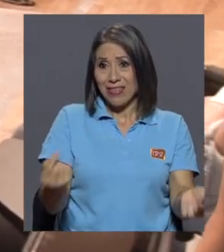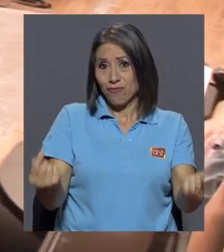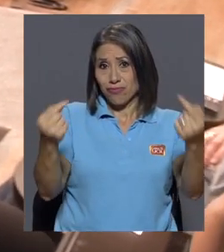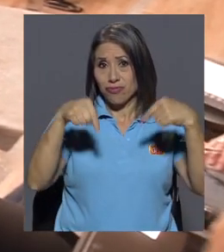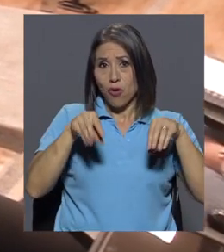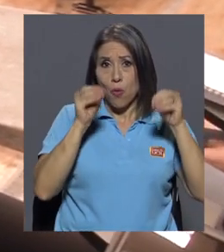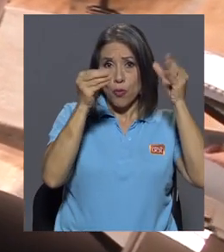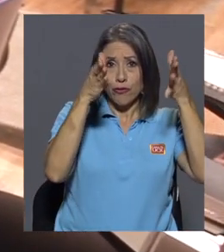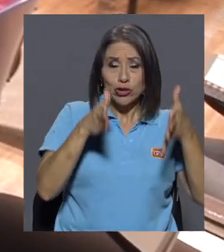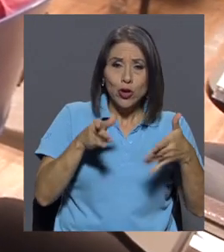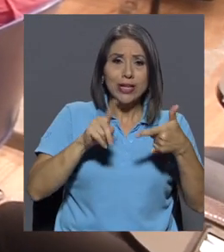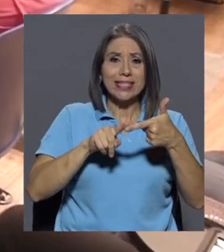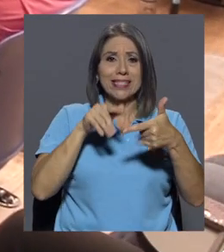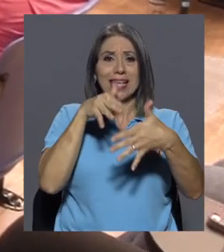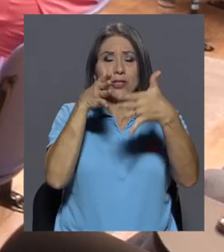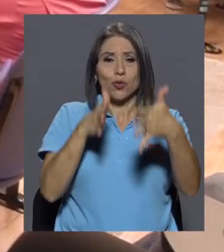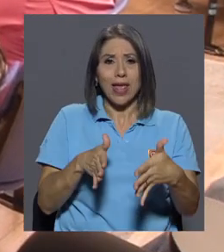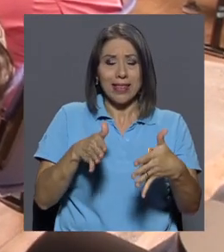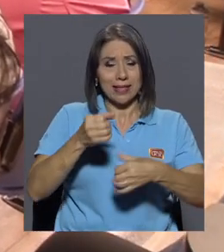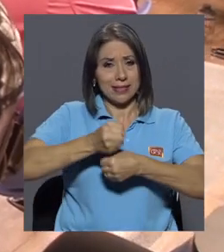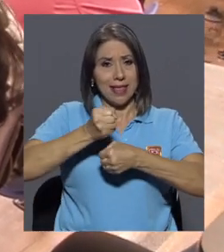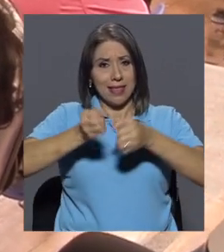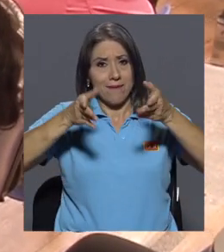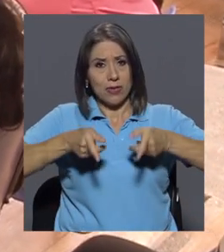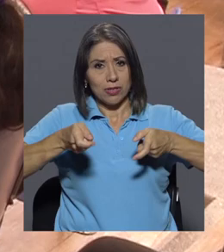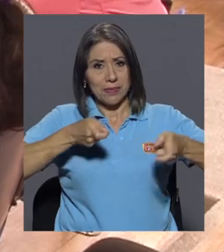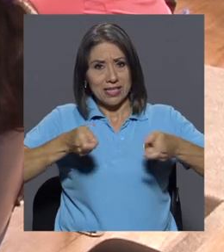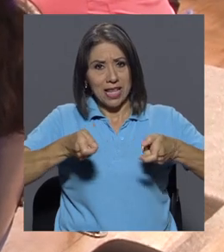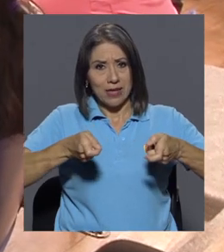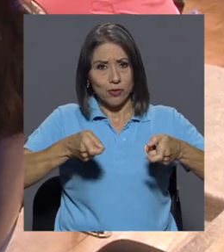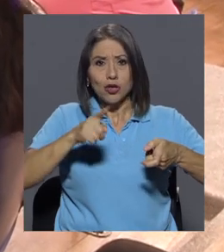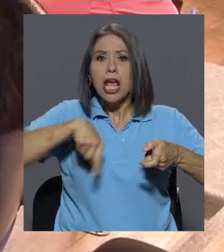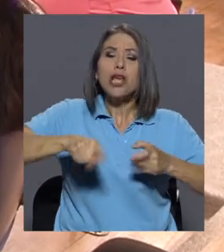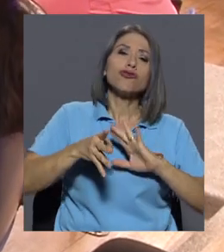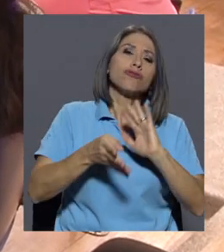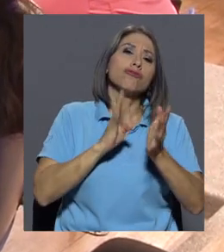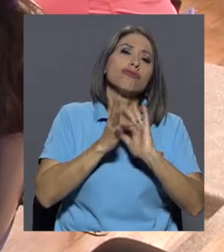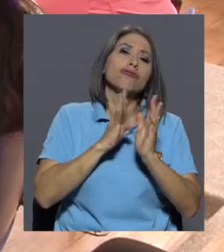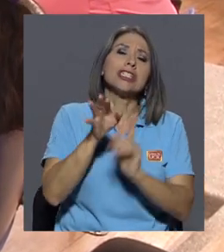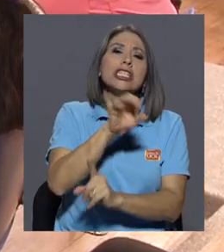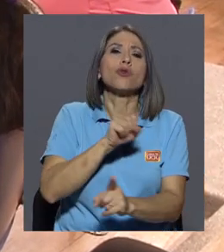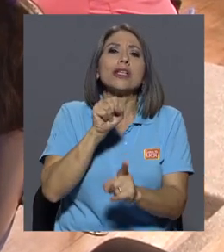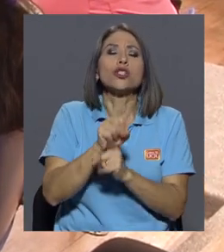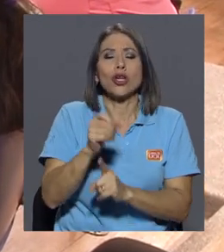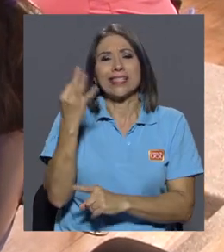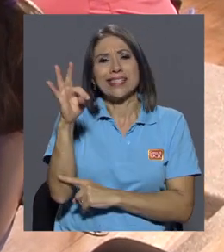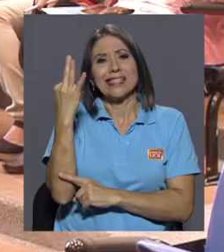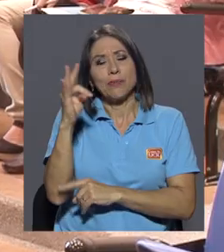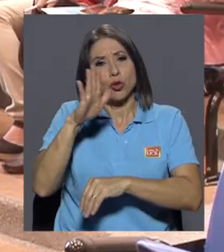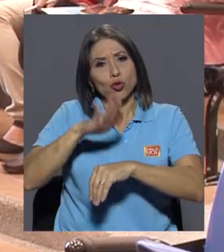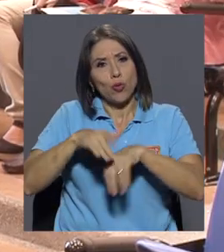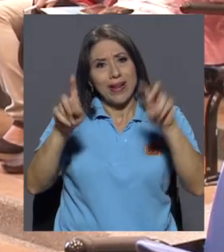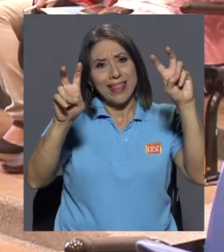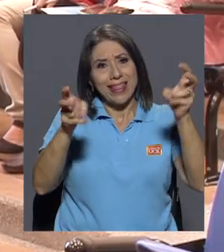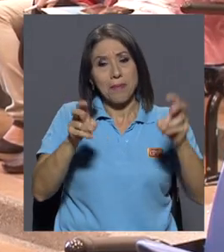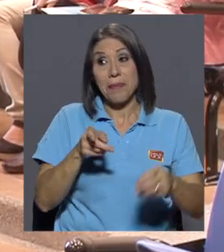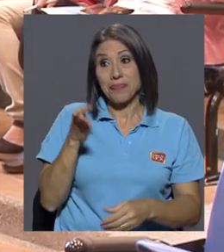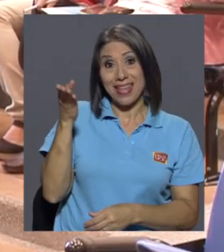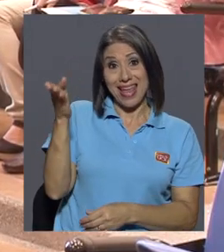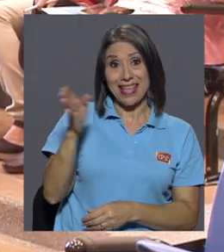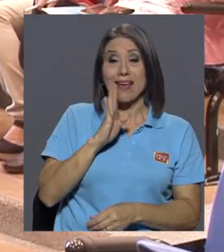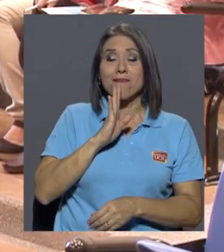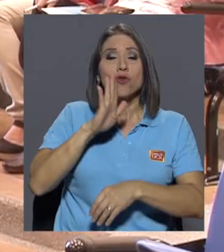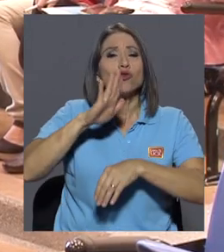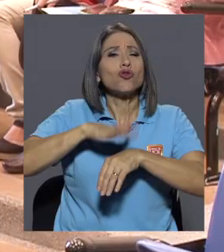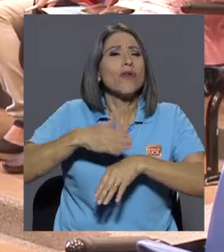presentes profesores, estudiantes y administrativos, quienes compartieron sus situaciones y testimonios respecto al tema. Charo hizo énfasis